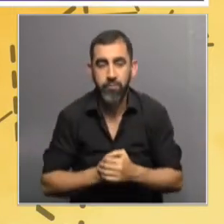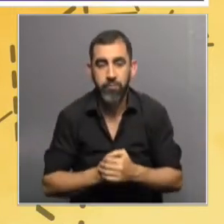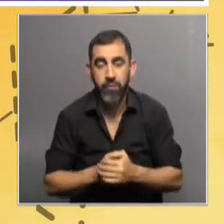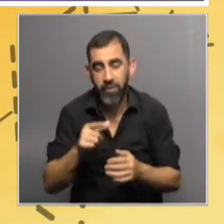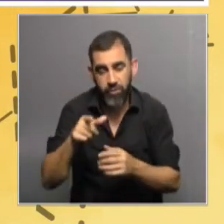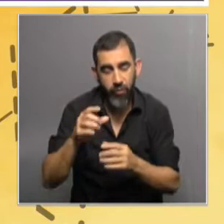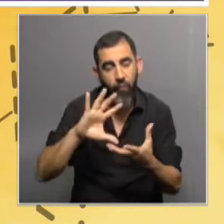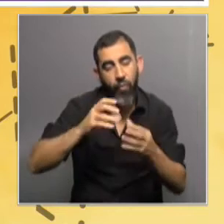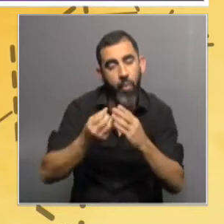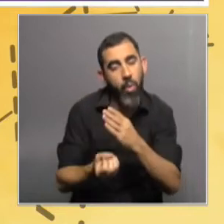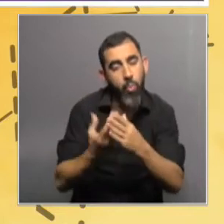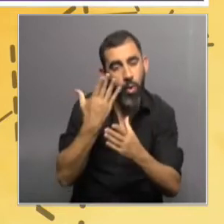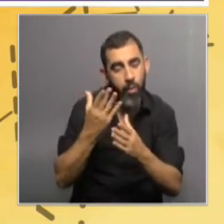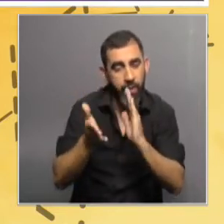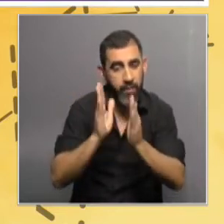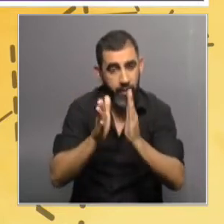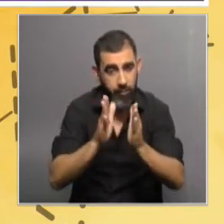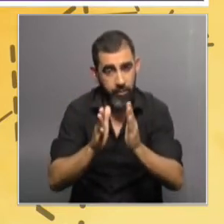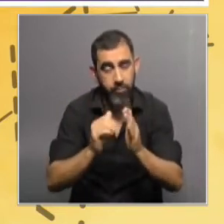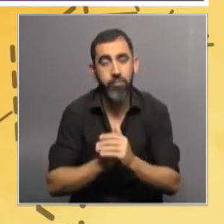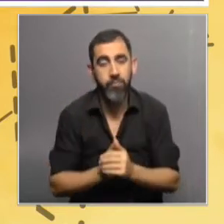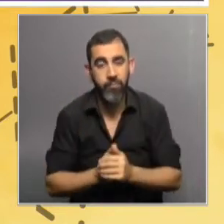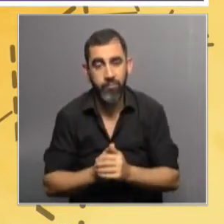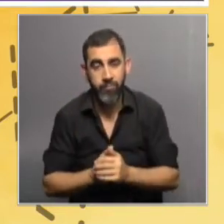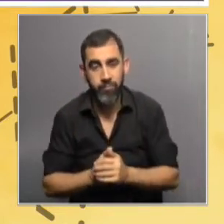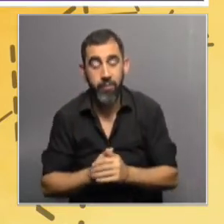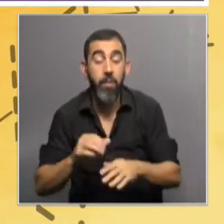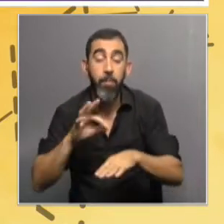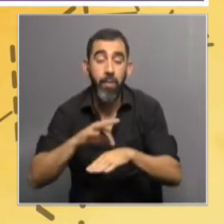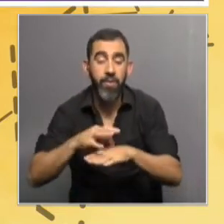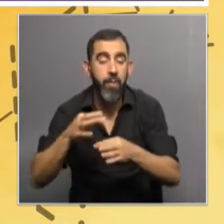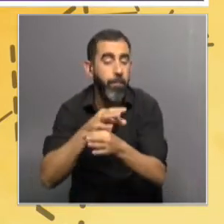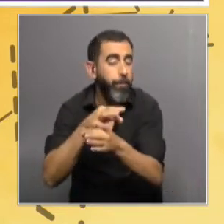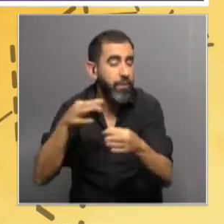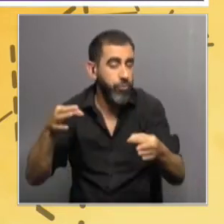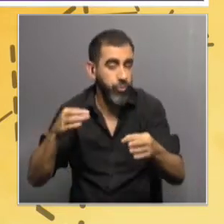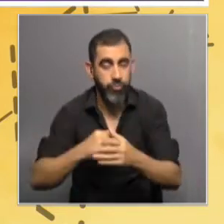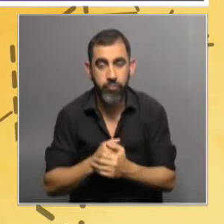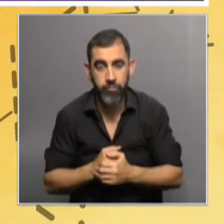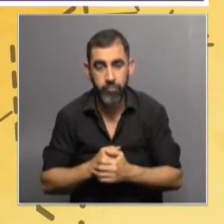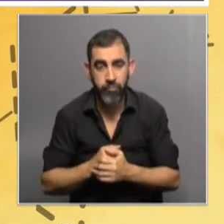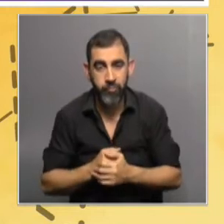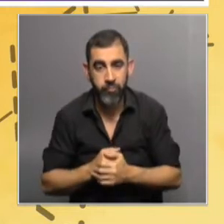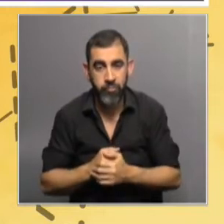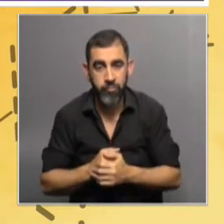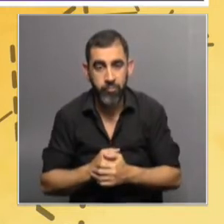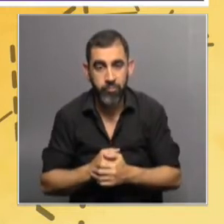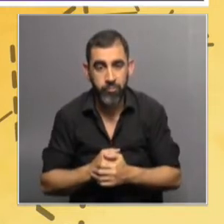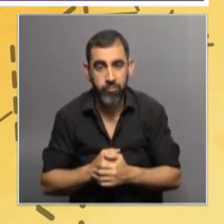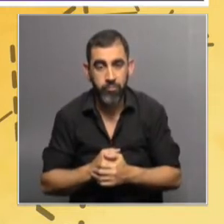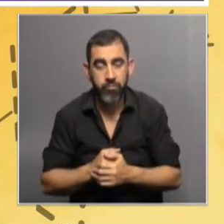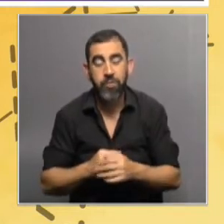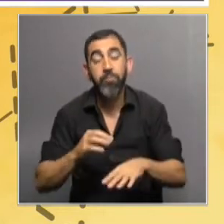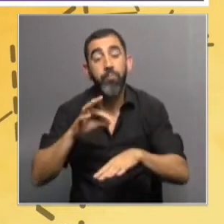relativamente nuevo que es parte de este concepto mayor que es la medicina de precisión yo me interesa aclarar que cuando cuando